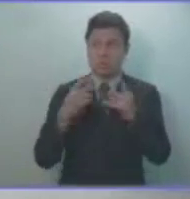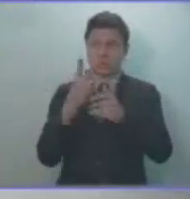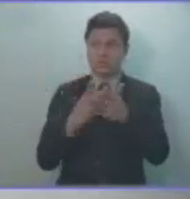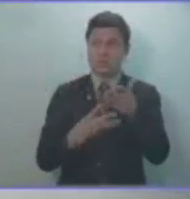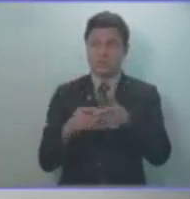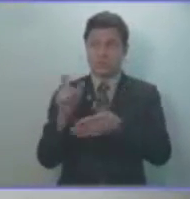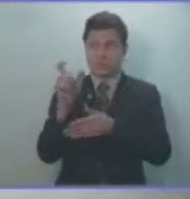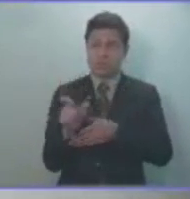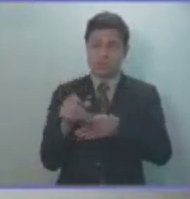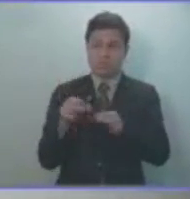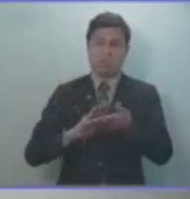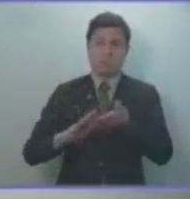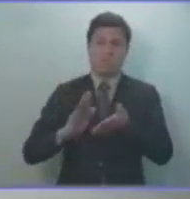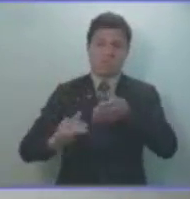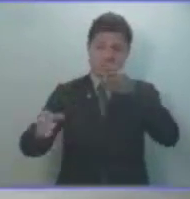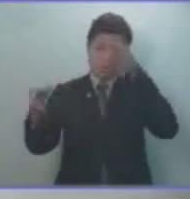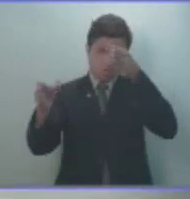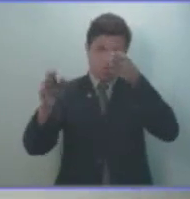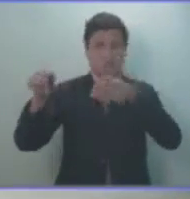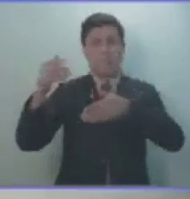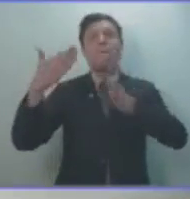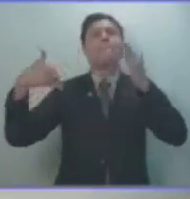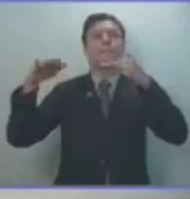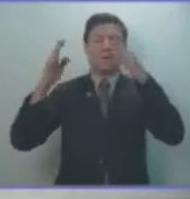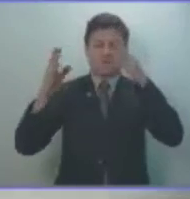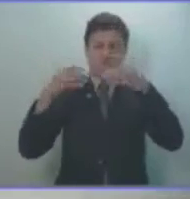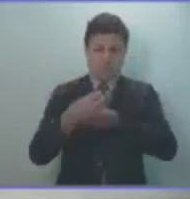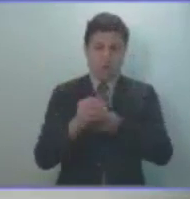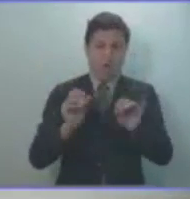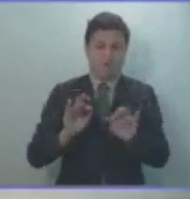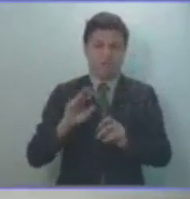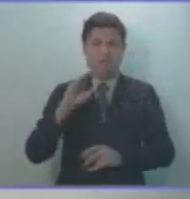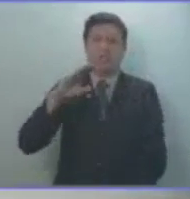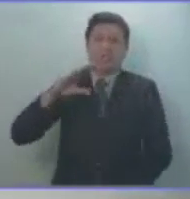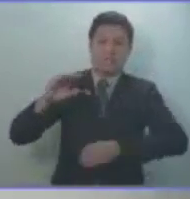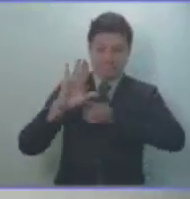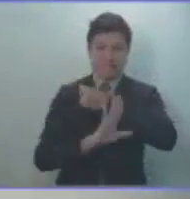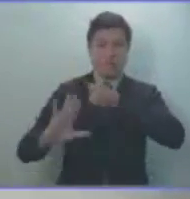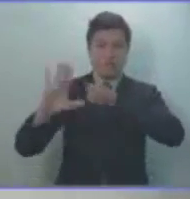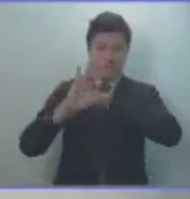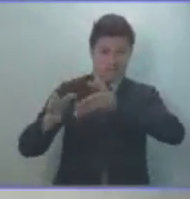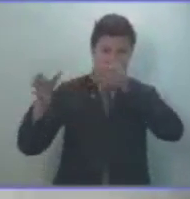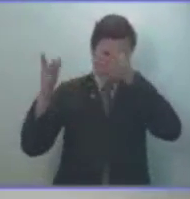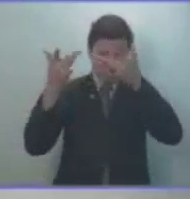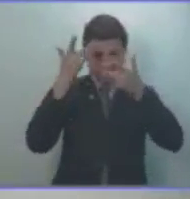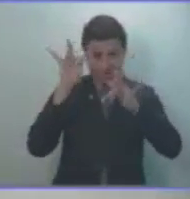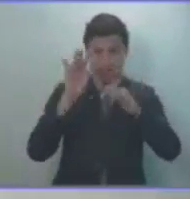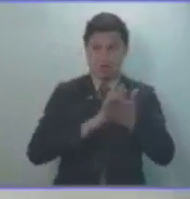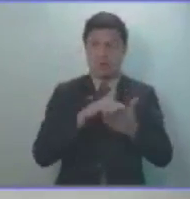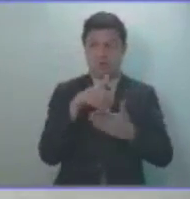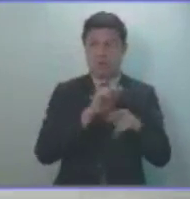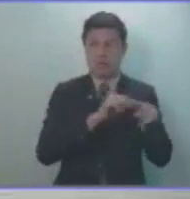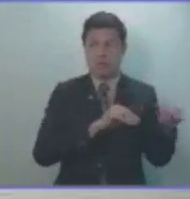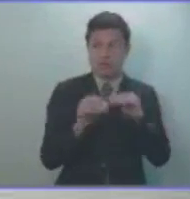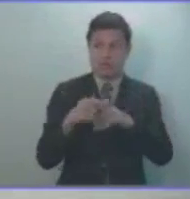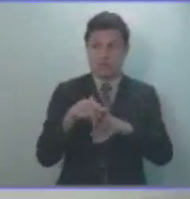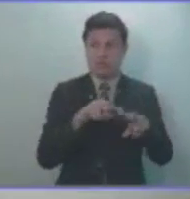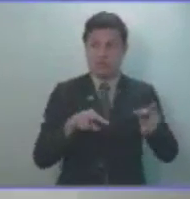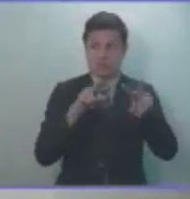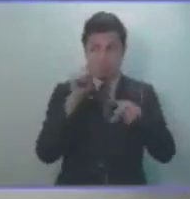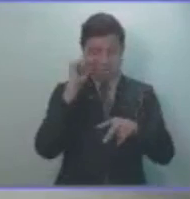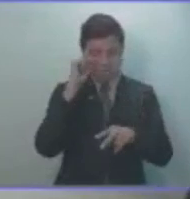de inteligencia y contrainteligencia. Y eso es importante, digamos, en la valoración que ustedes puedan